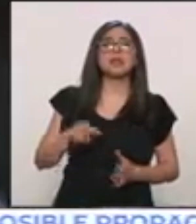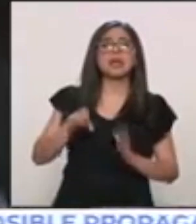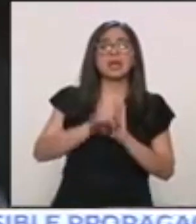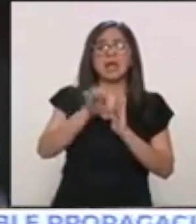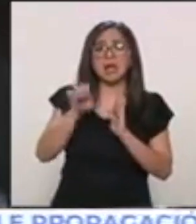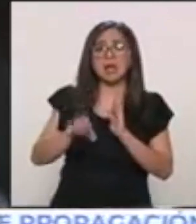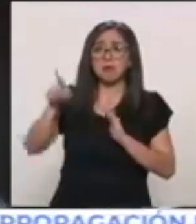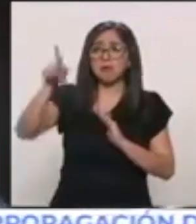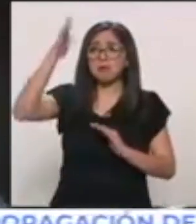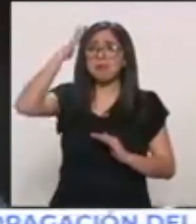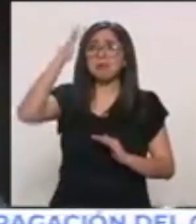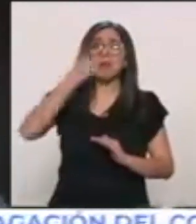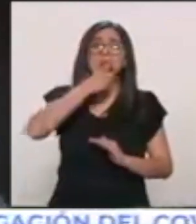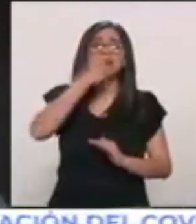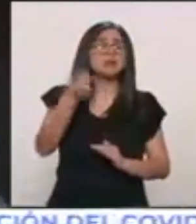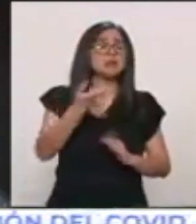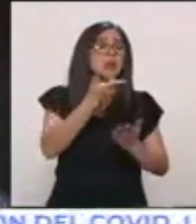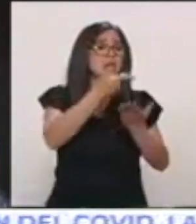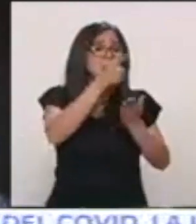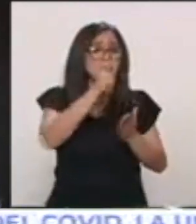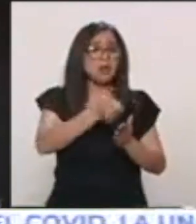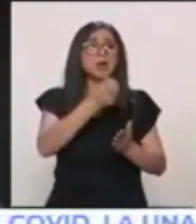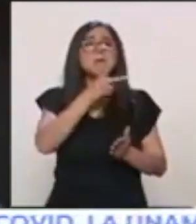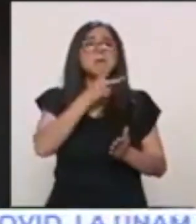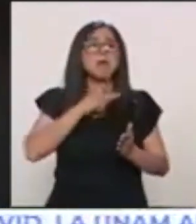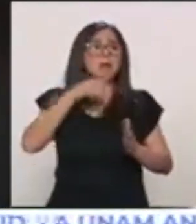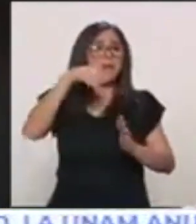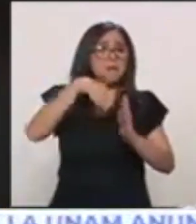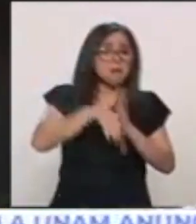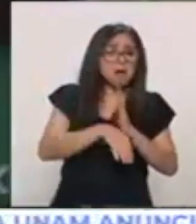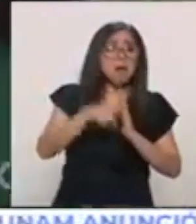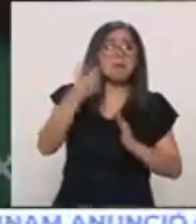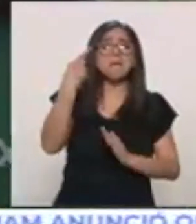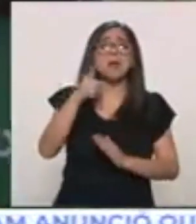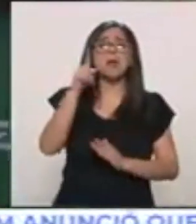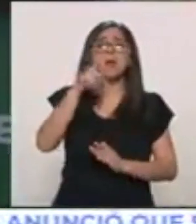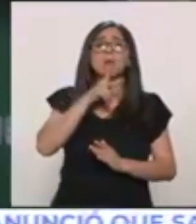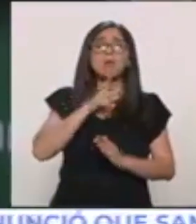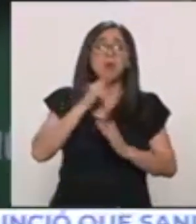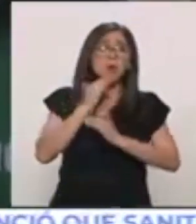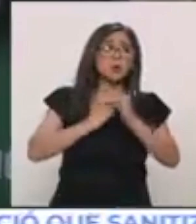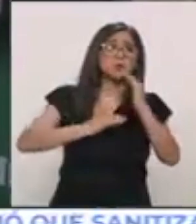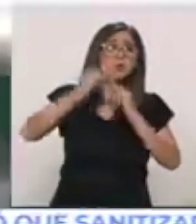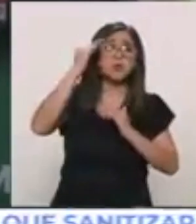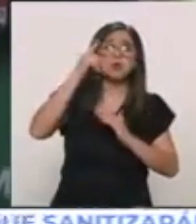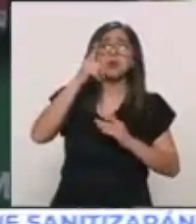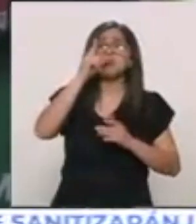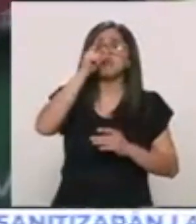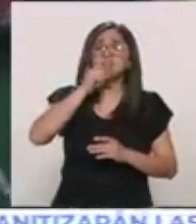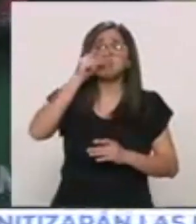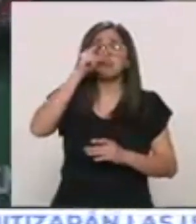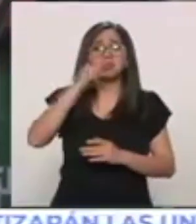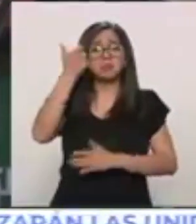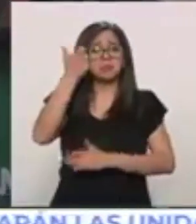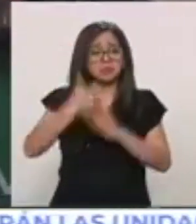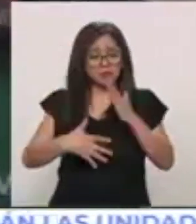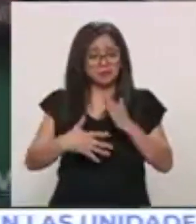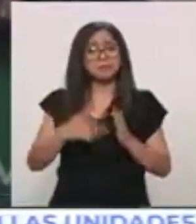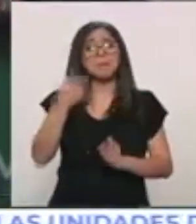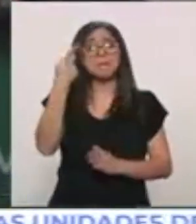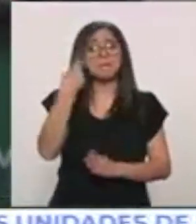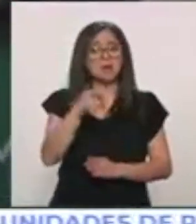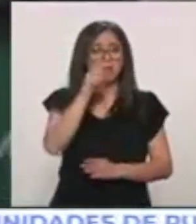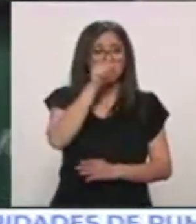petróleo, ¿no? Lo curioso es que cuando sube el petróleo tampoco la gasolina baja. En contraste, encontramos que en la